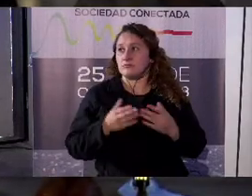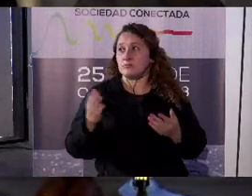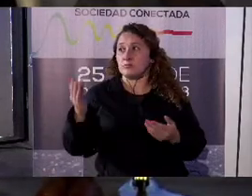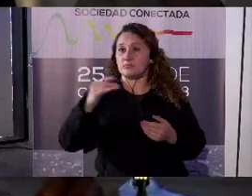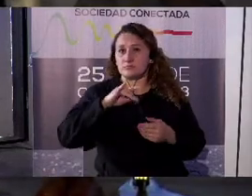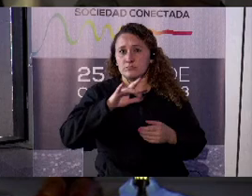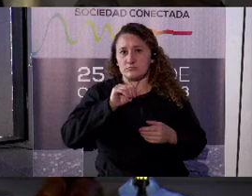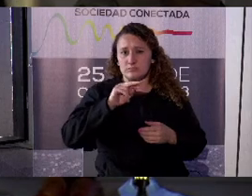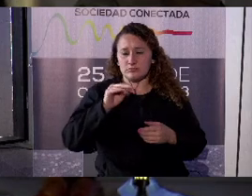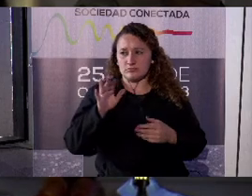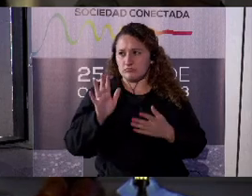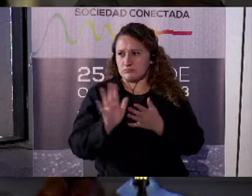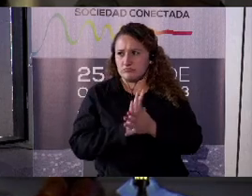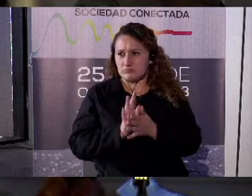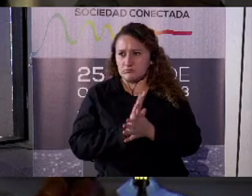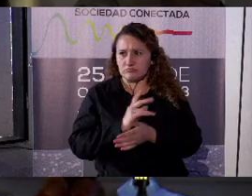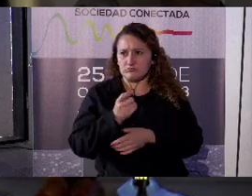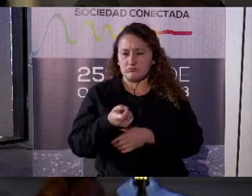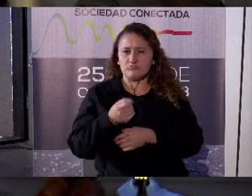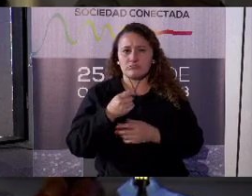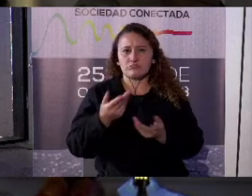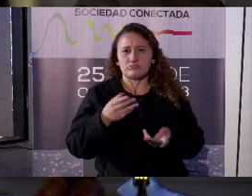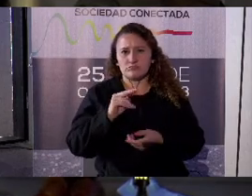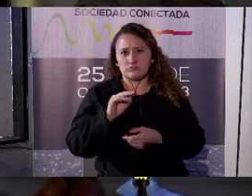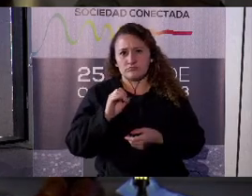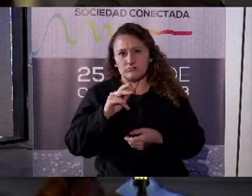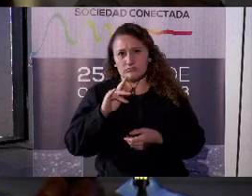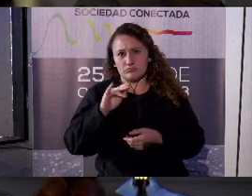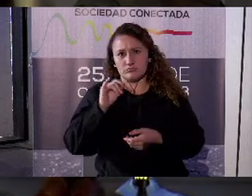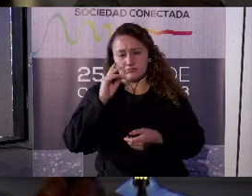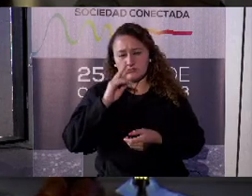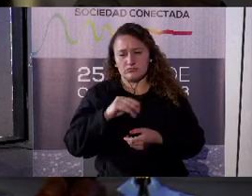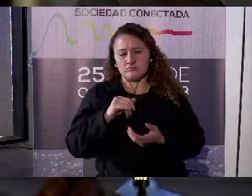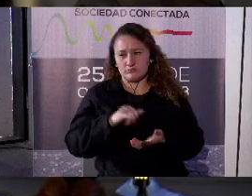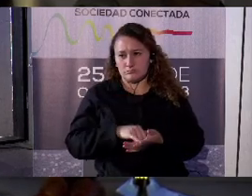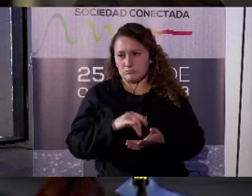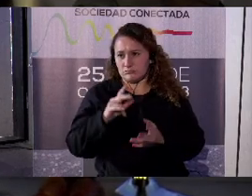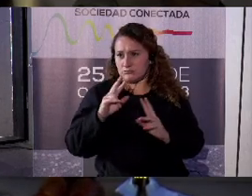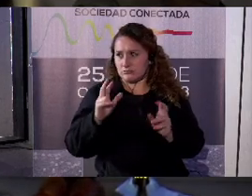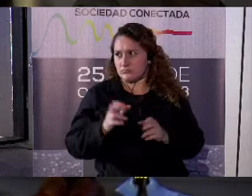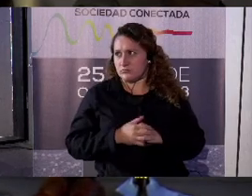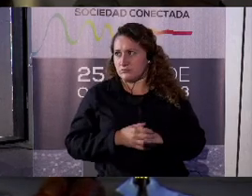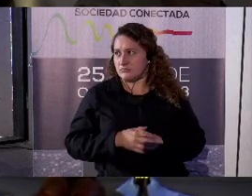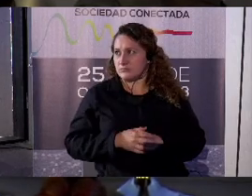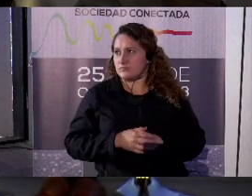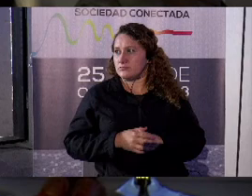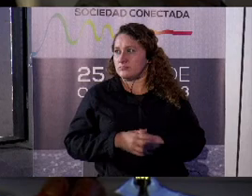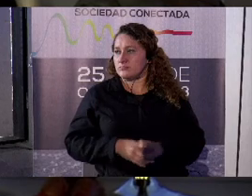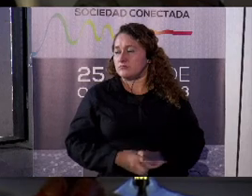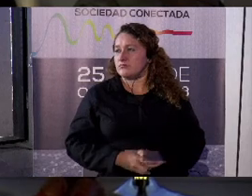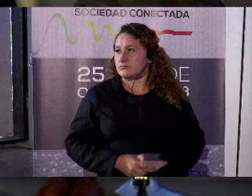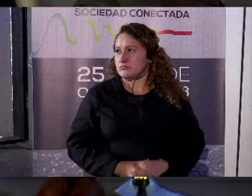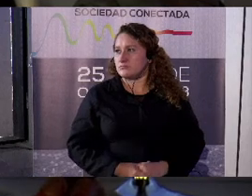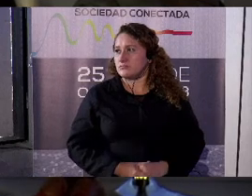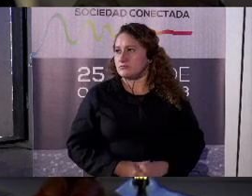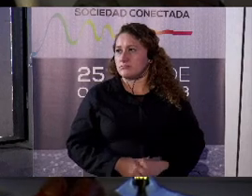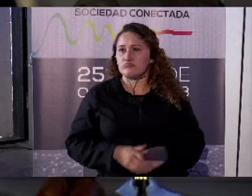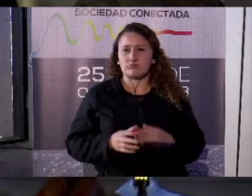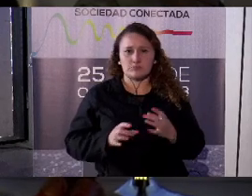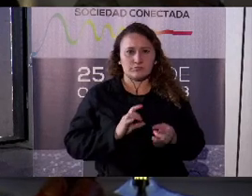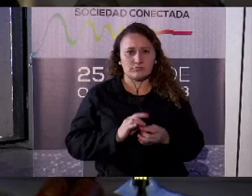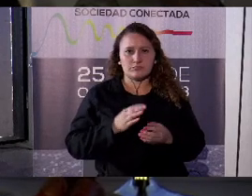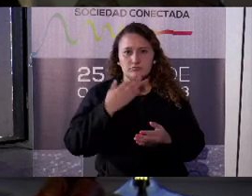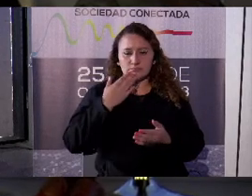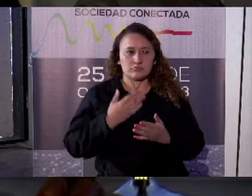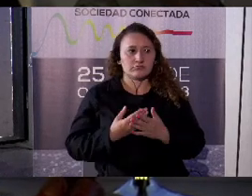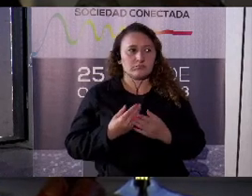quería que nos cuentes un poco cómo está viendo Nokia también esto obviamente otro bien del lado de las de las redes perfecto muchas gracias